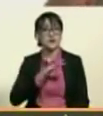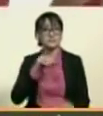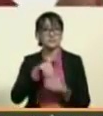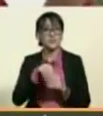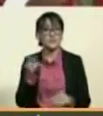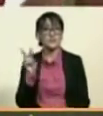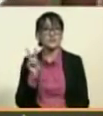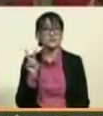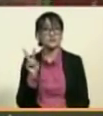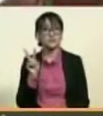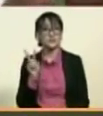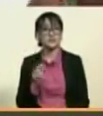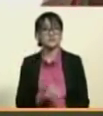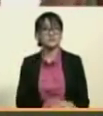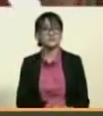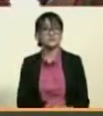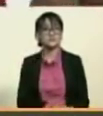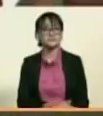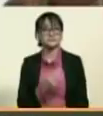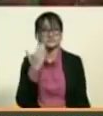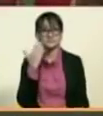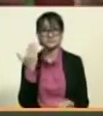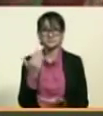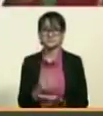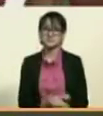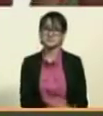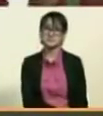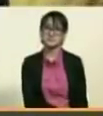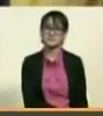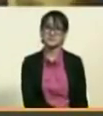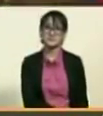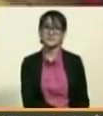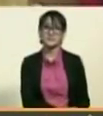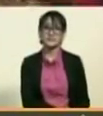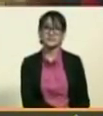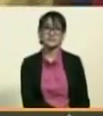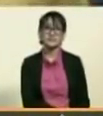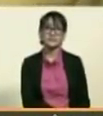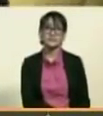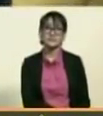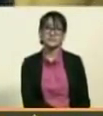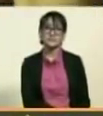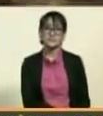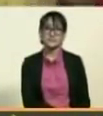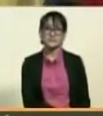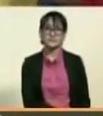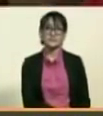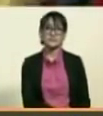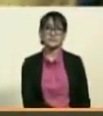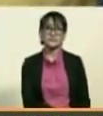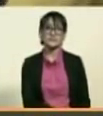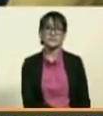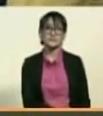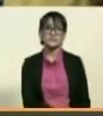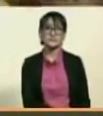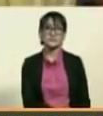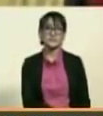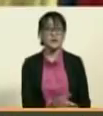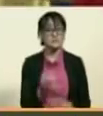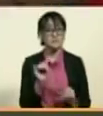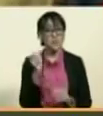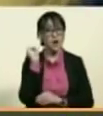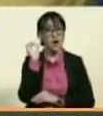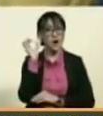Bueno, continuamos apreciando lo que es esta actividad que se realiza como parte de la